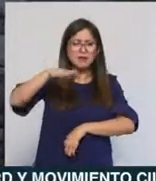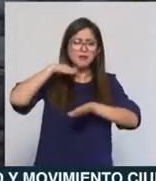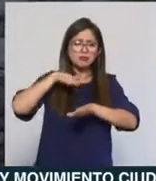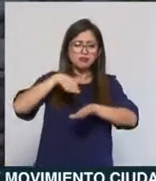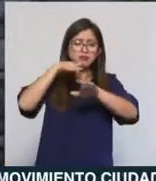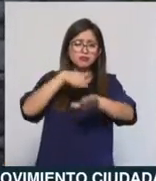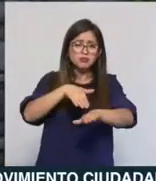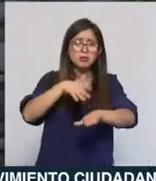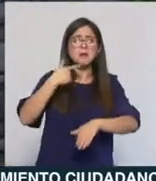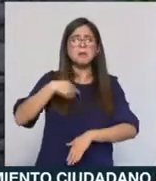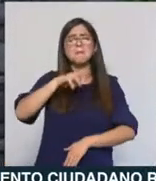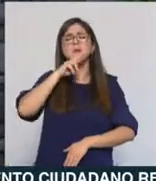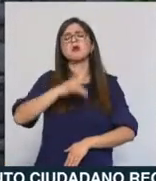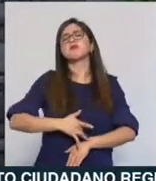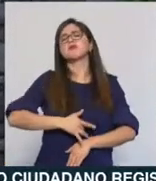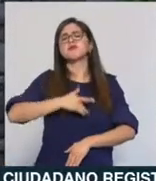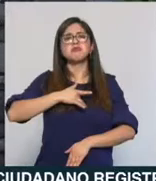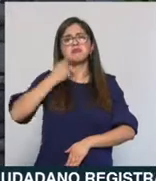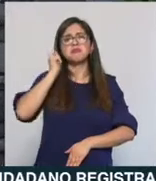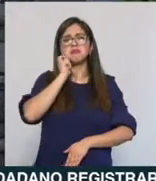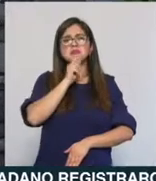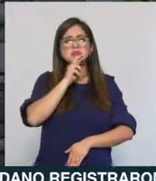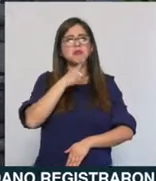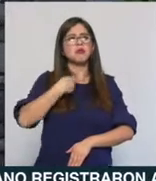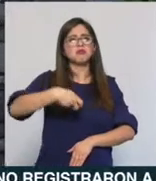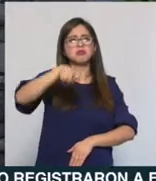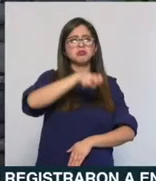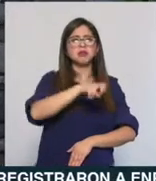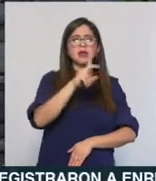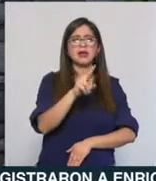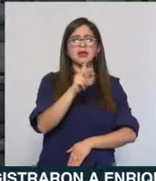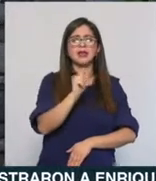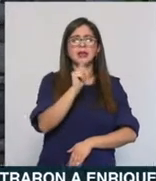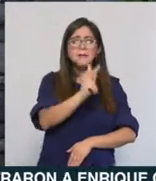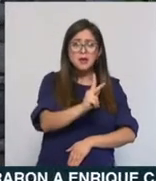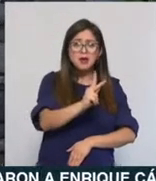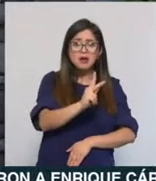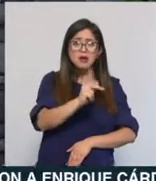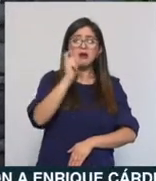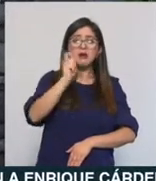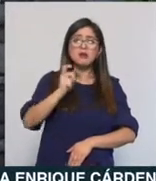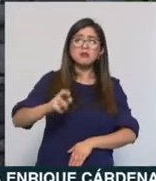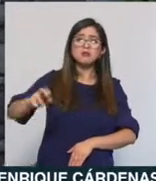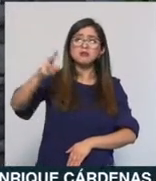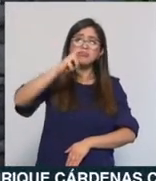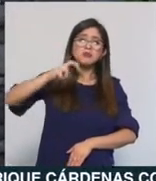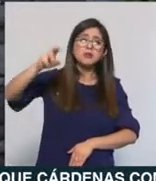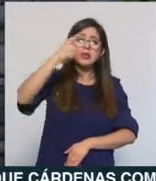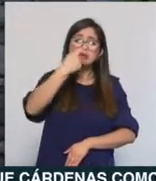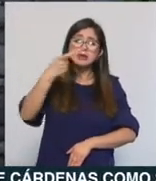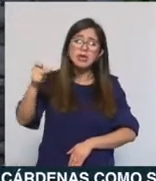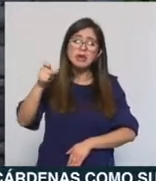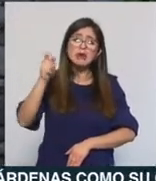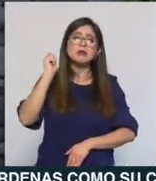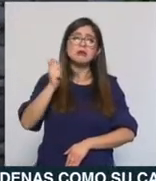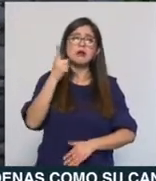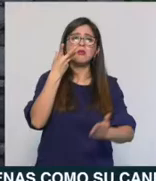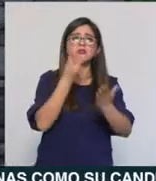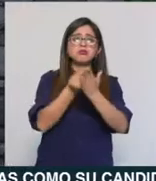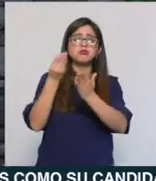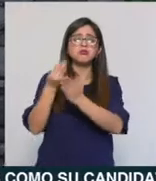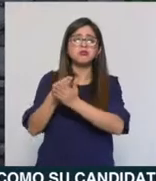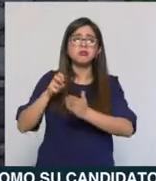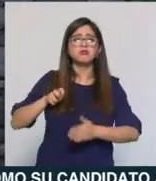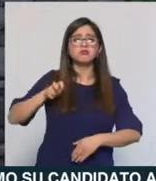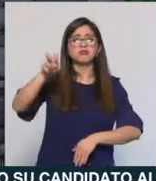los servicios de autobuses de la RTP ante la disyuntiva de tener que subir pues más de 100 escalones en las estaciones por el mantenimiento que se